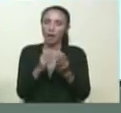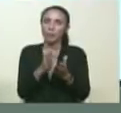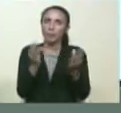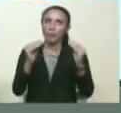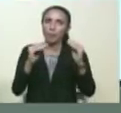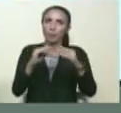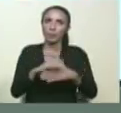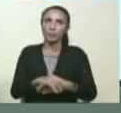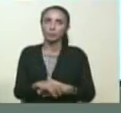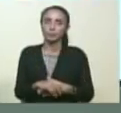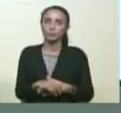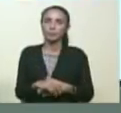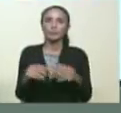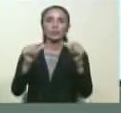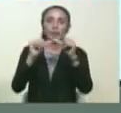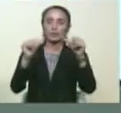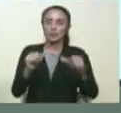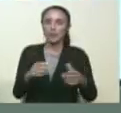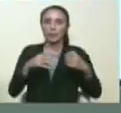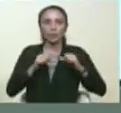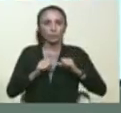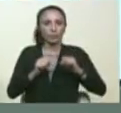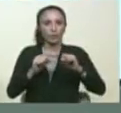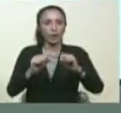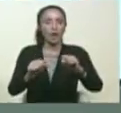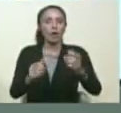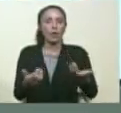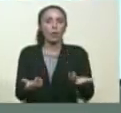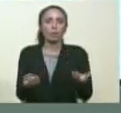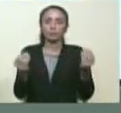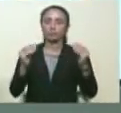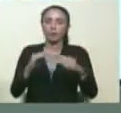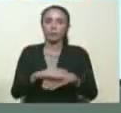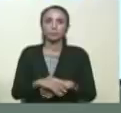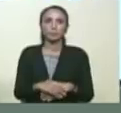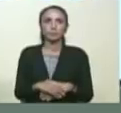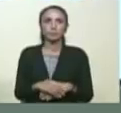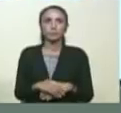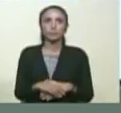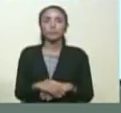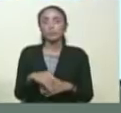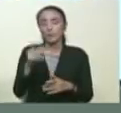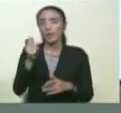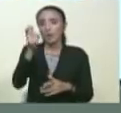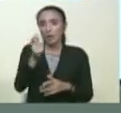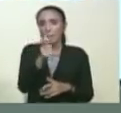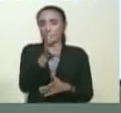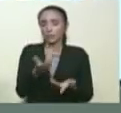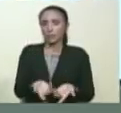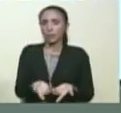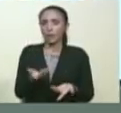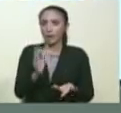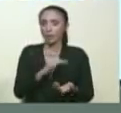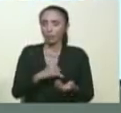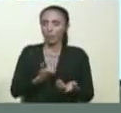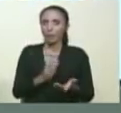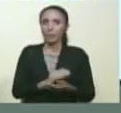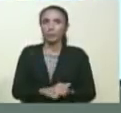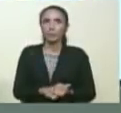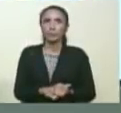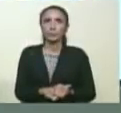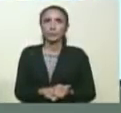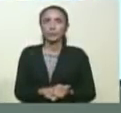establecemos el sistema con supermercados, abastos, tiendas de CLAP y la gente tenga opciones diversas. Bueno, lo que me llega, Maduro me